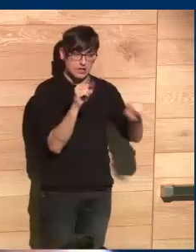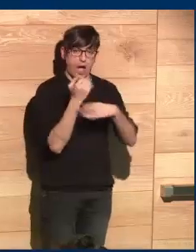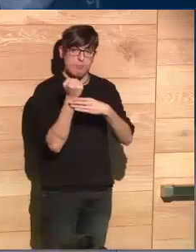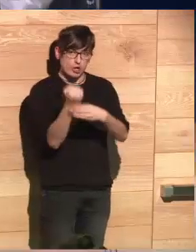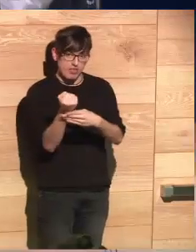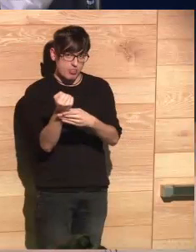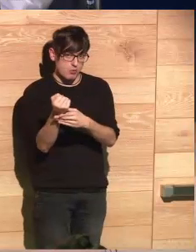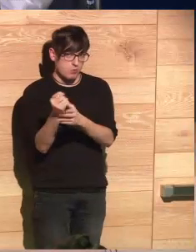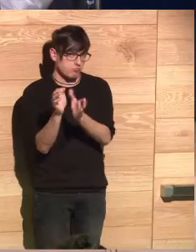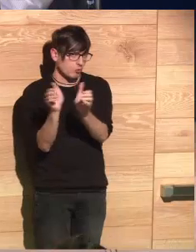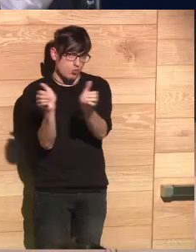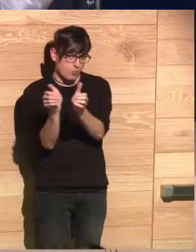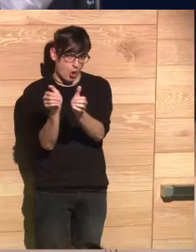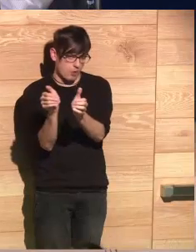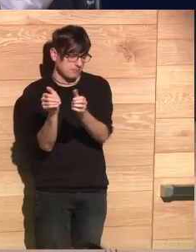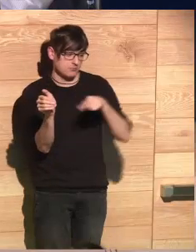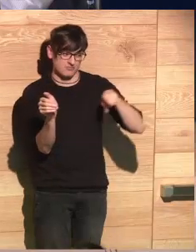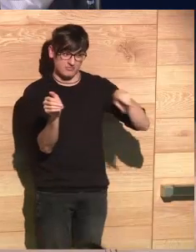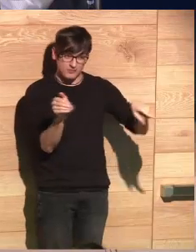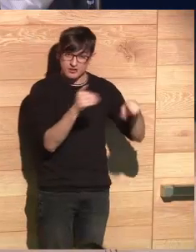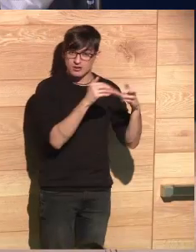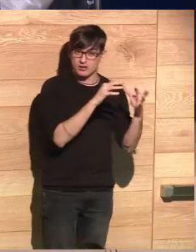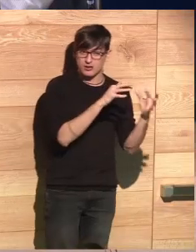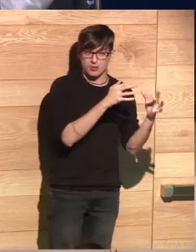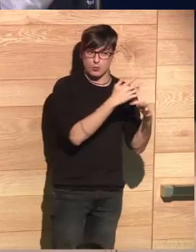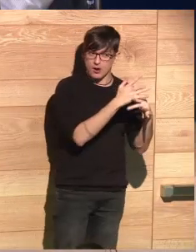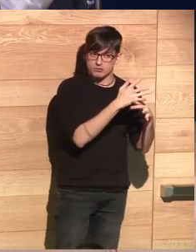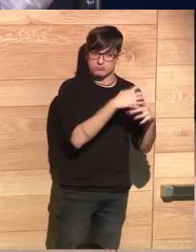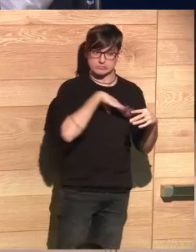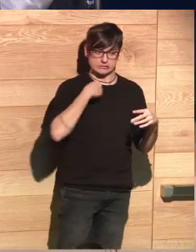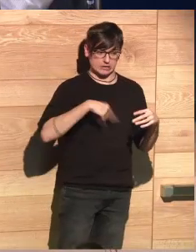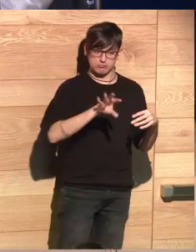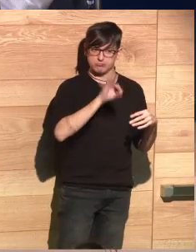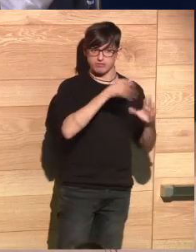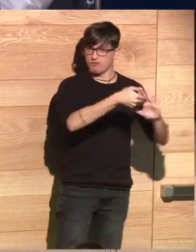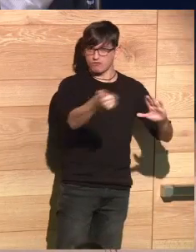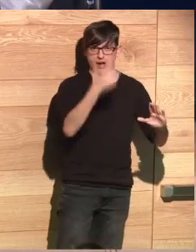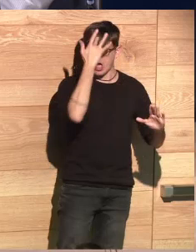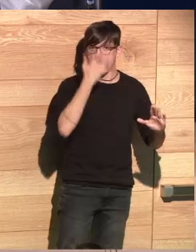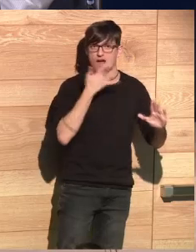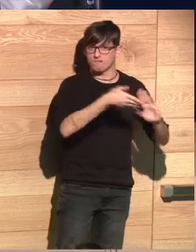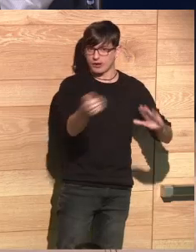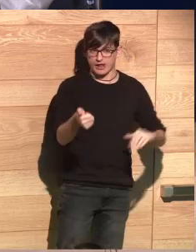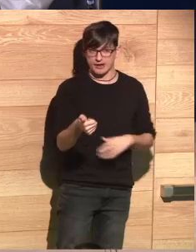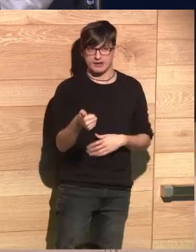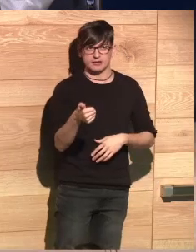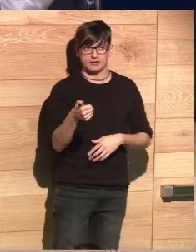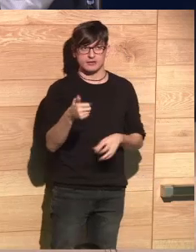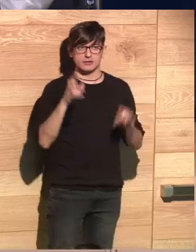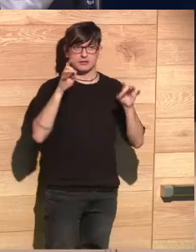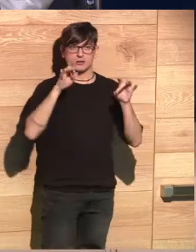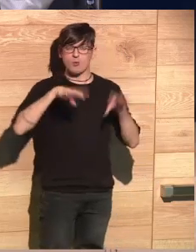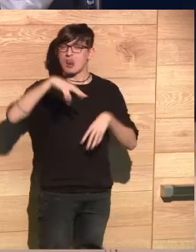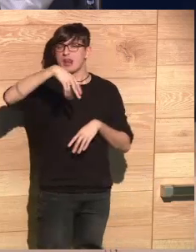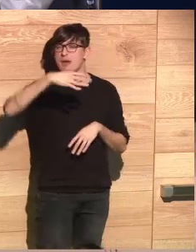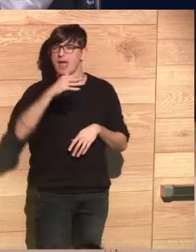está... Que esto tiene una analogía en el, digamos, mundo real, ¿no? Que es cuando este entrenador de no sé qué equipo de la NBA hizo un comentario a favor